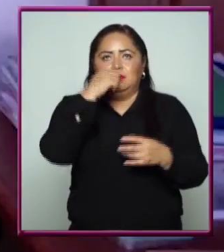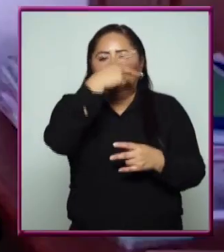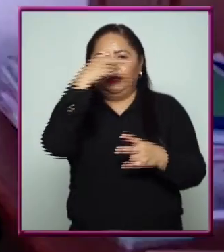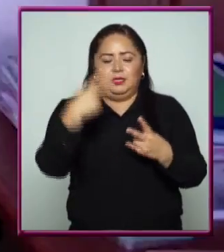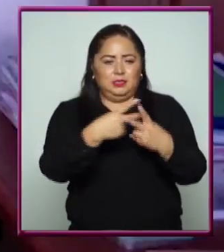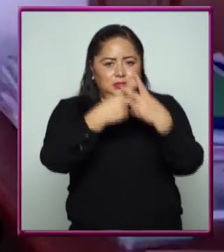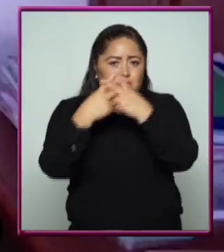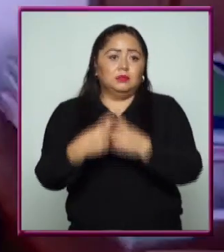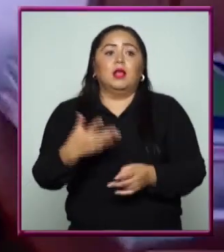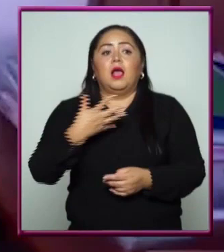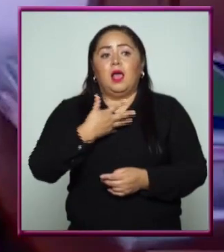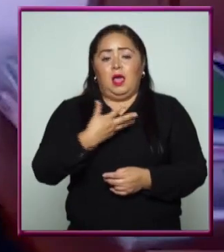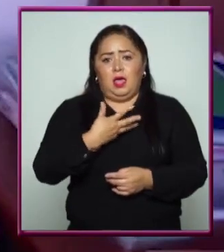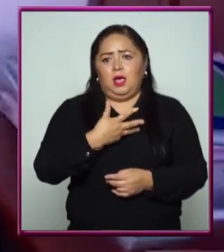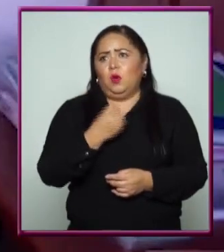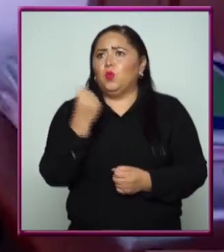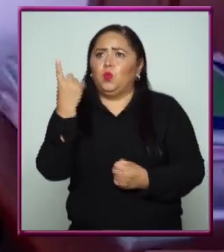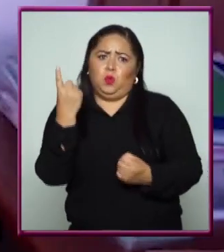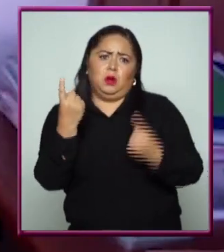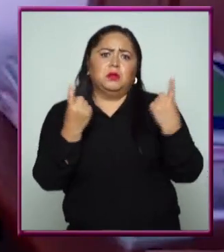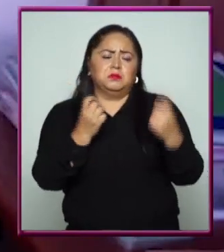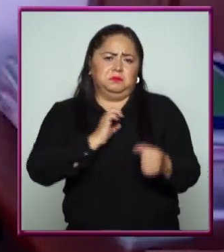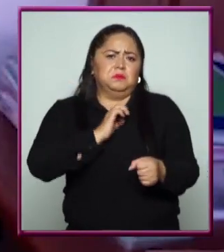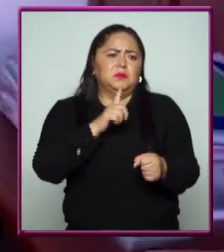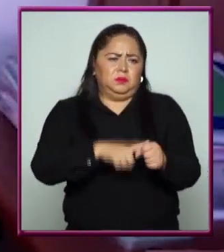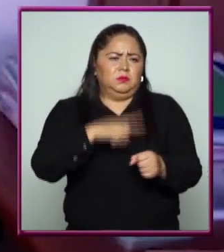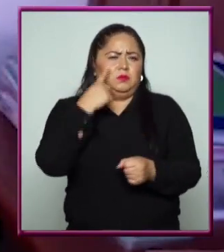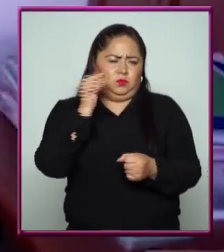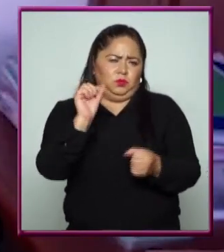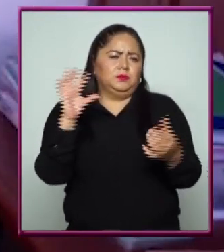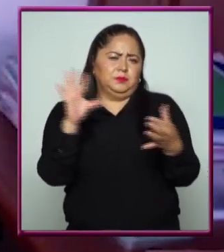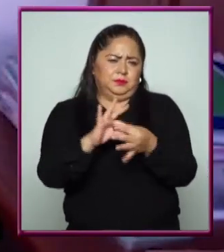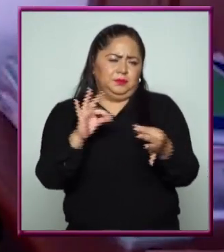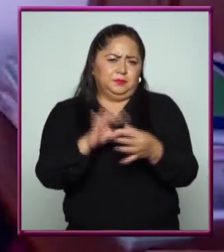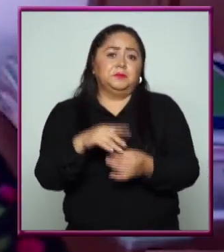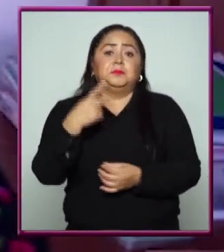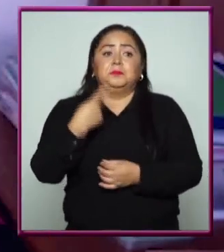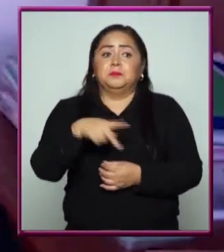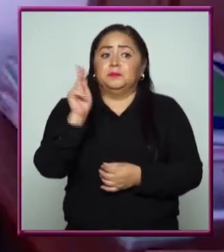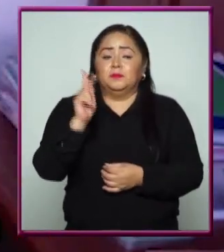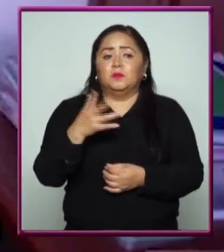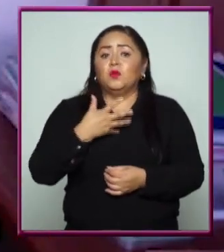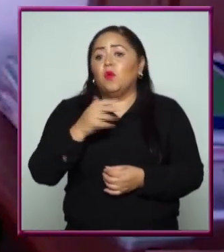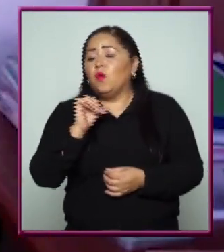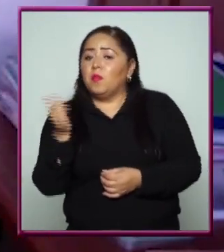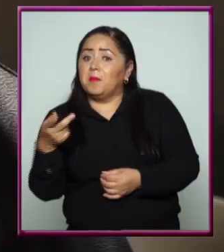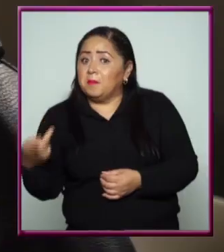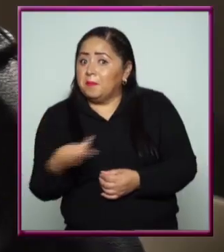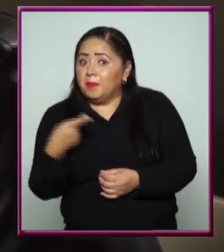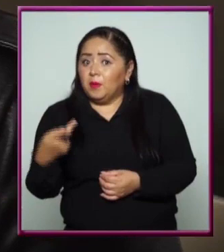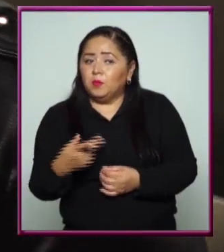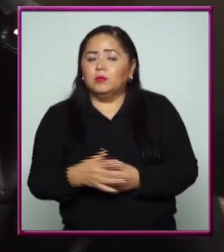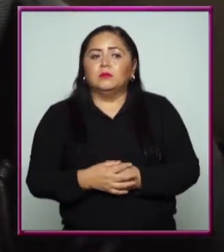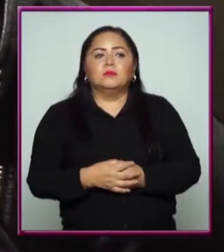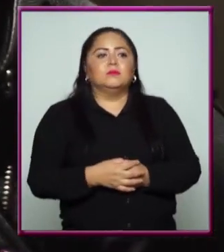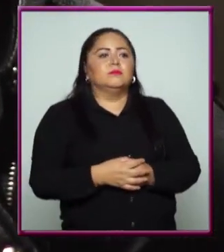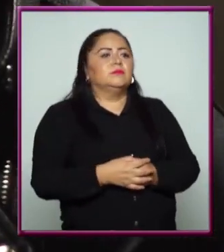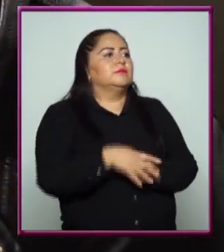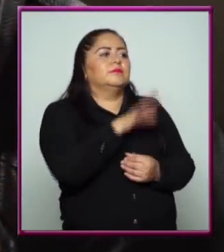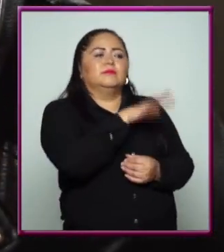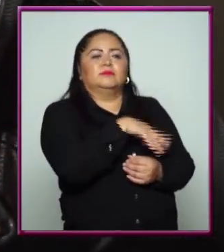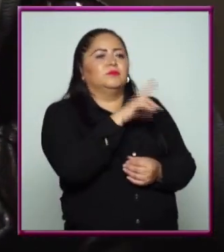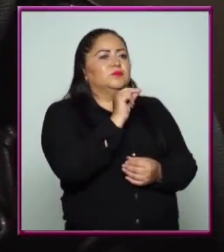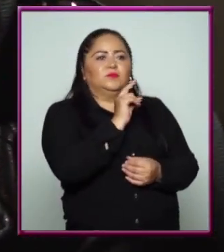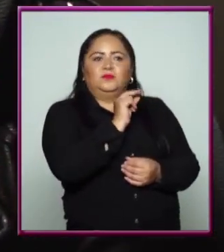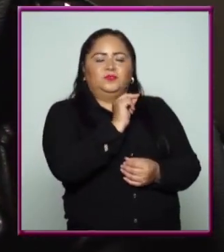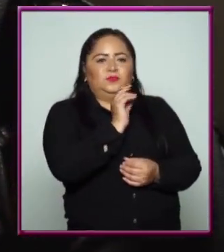estrellas. Hay unas muy especiales, si quiero ahorita hablamos de ellas, pero no sé si tenga otra pregunta. Ay, no, doctora,